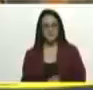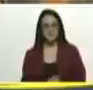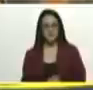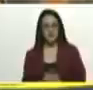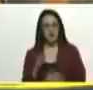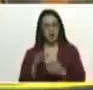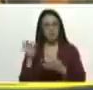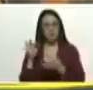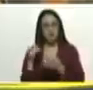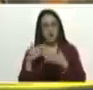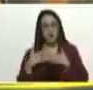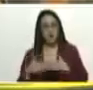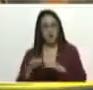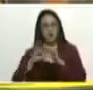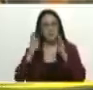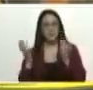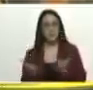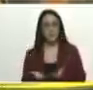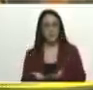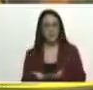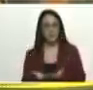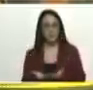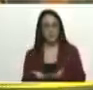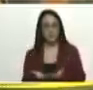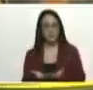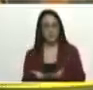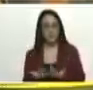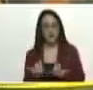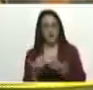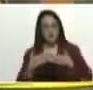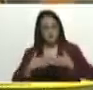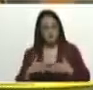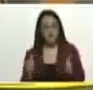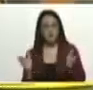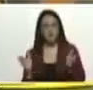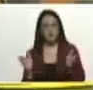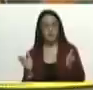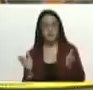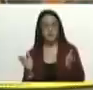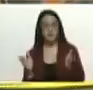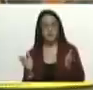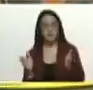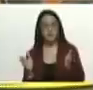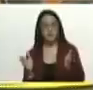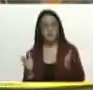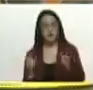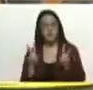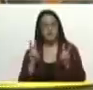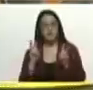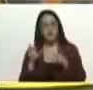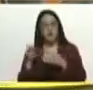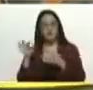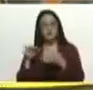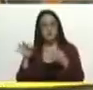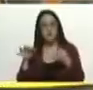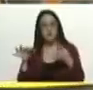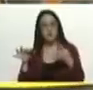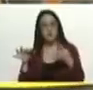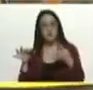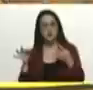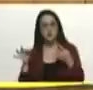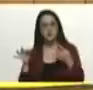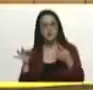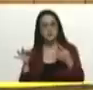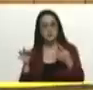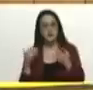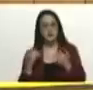opciones que se están abriendo en el mundo y tenemos que abrirle la puerta a las nuevas opciones que ya